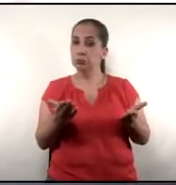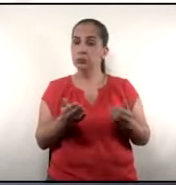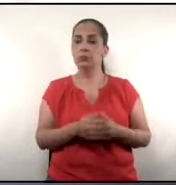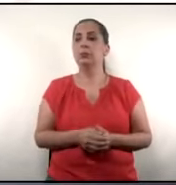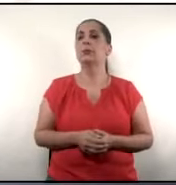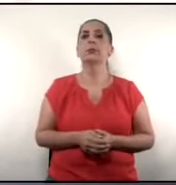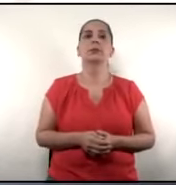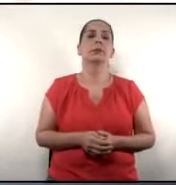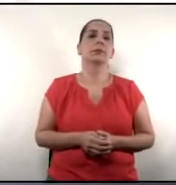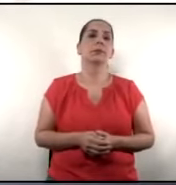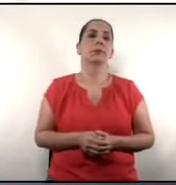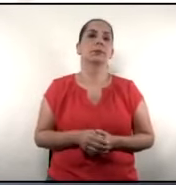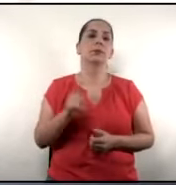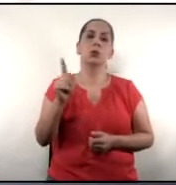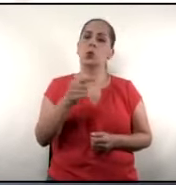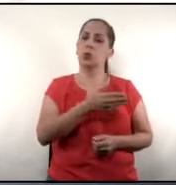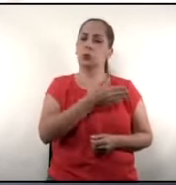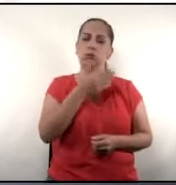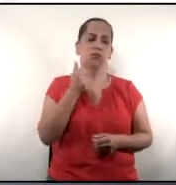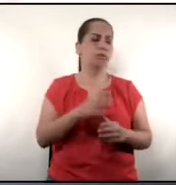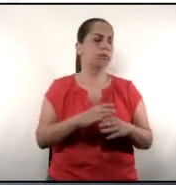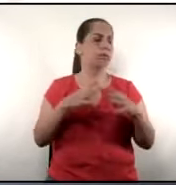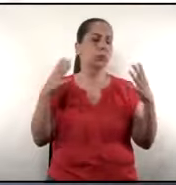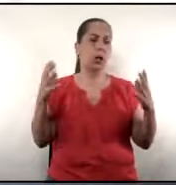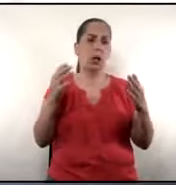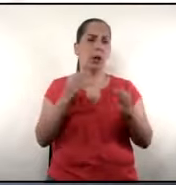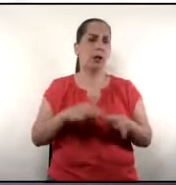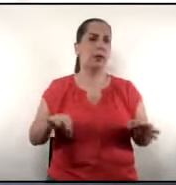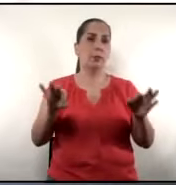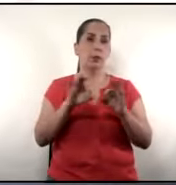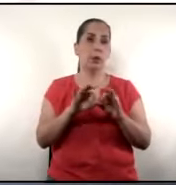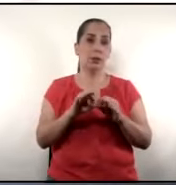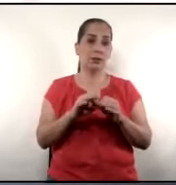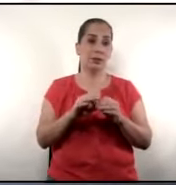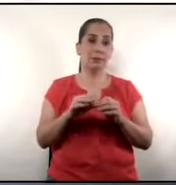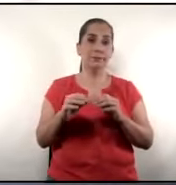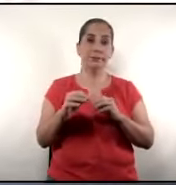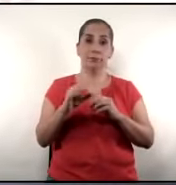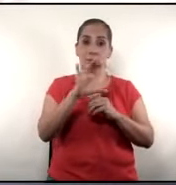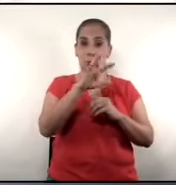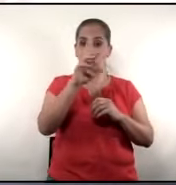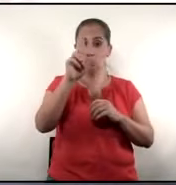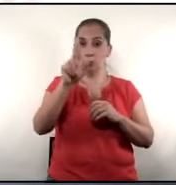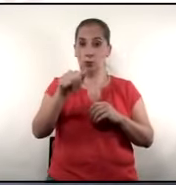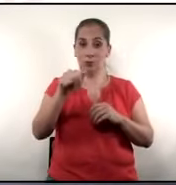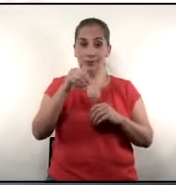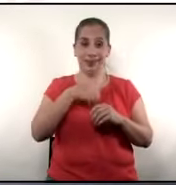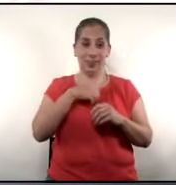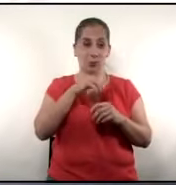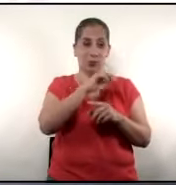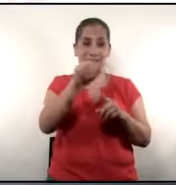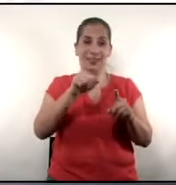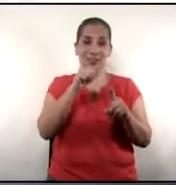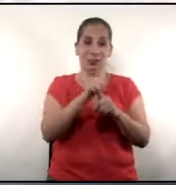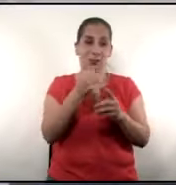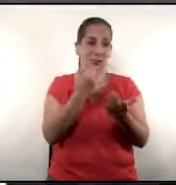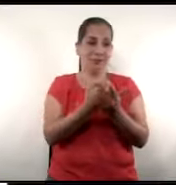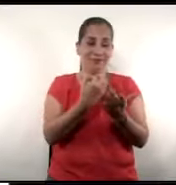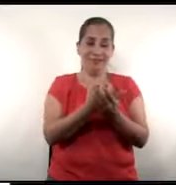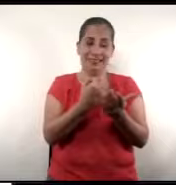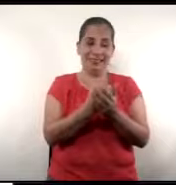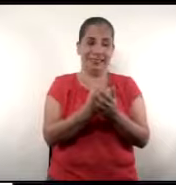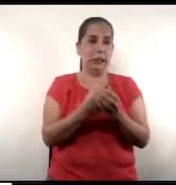Serán de la mayor importancia. El Estado costarricense tiene una situación fiscal, una situación financiera